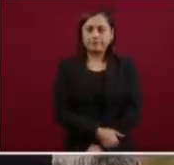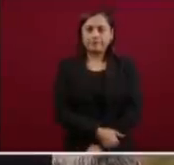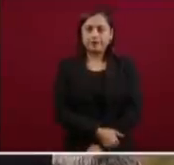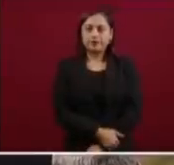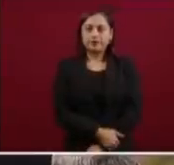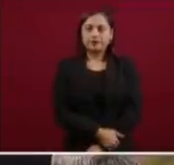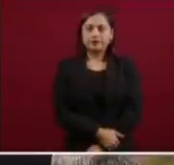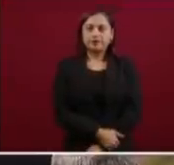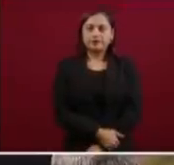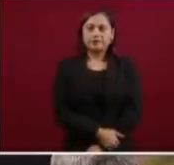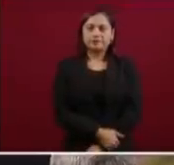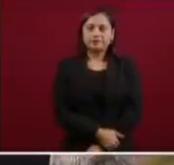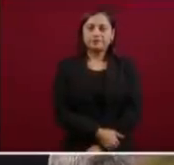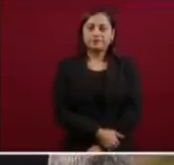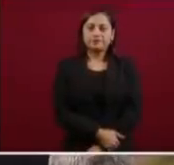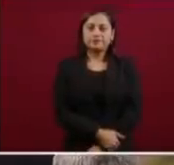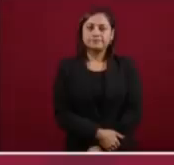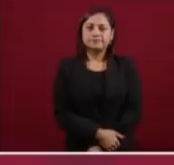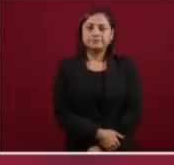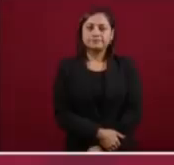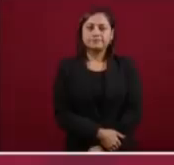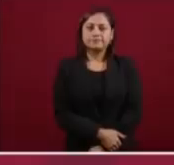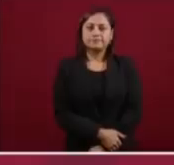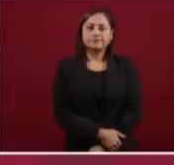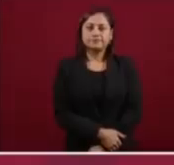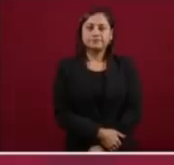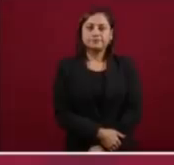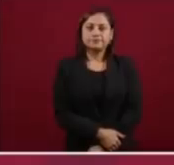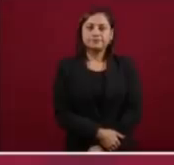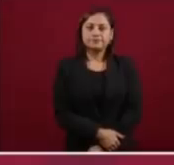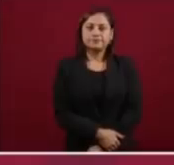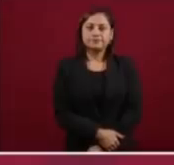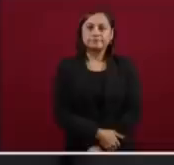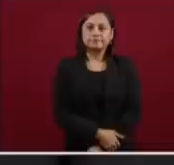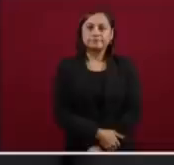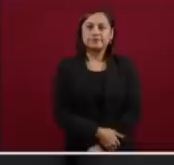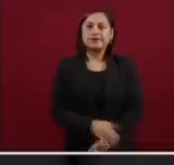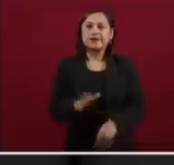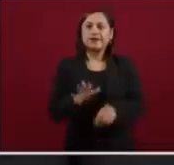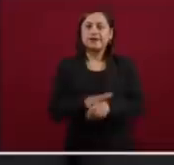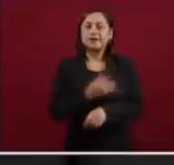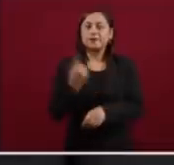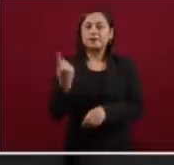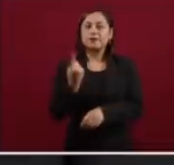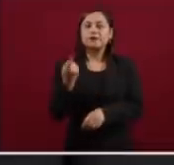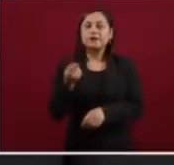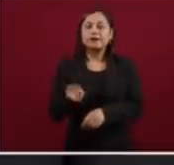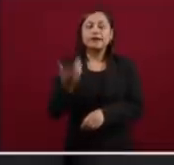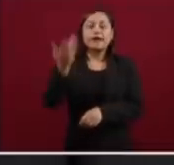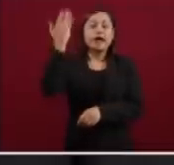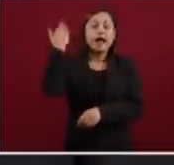porque se pensó de que las tortillas